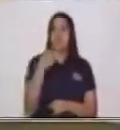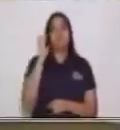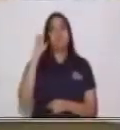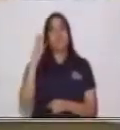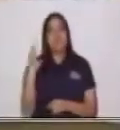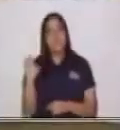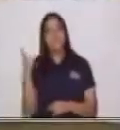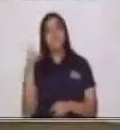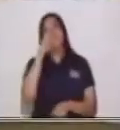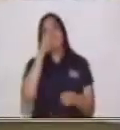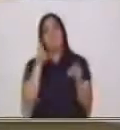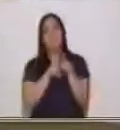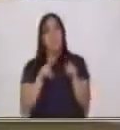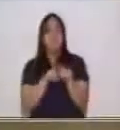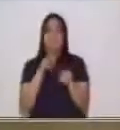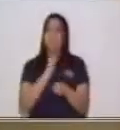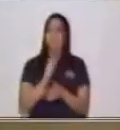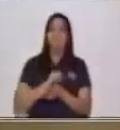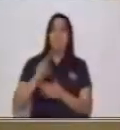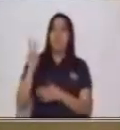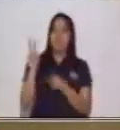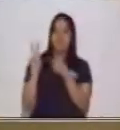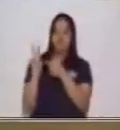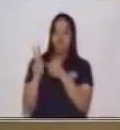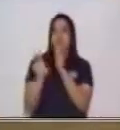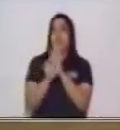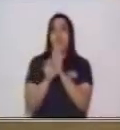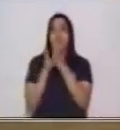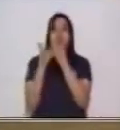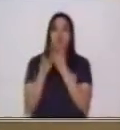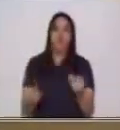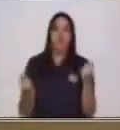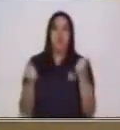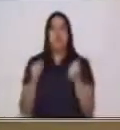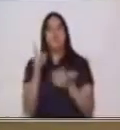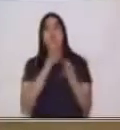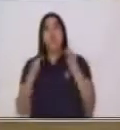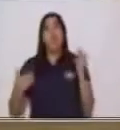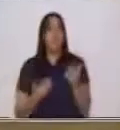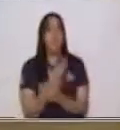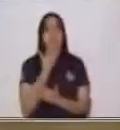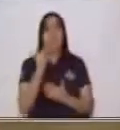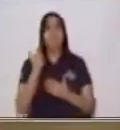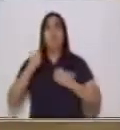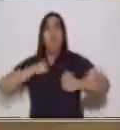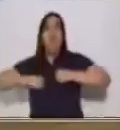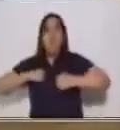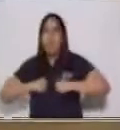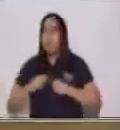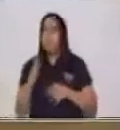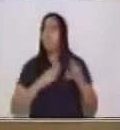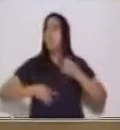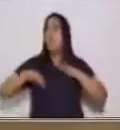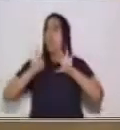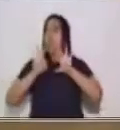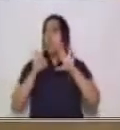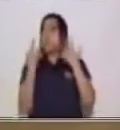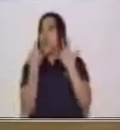V. Adjetivos. Por ejemplo, suave, nuevo, altivo, octava,